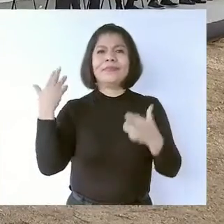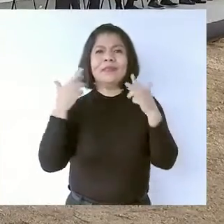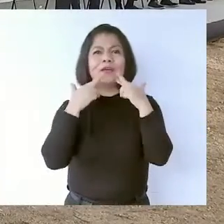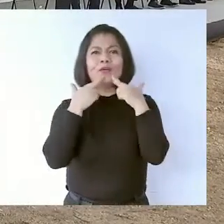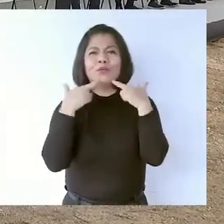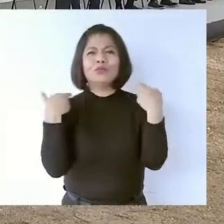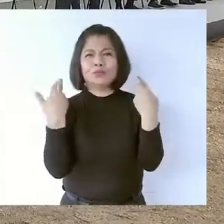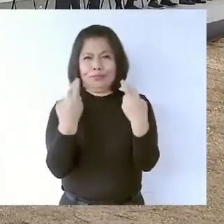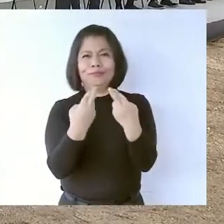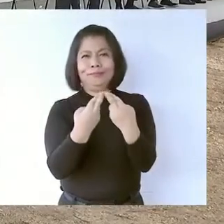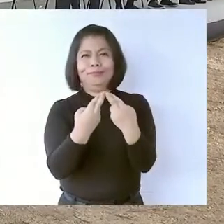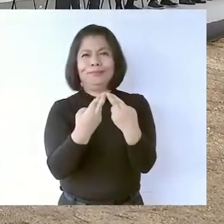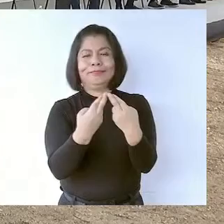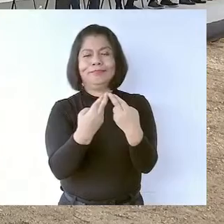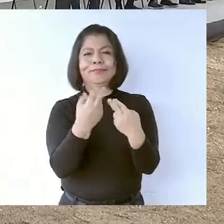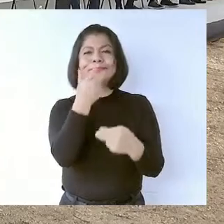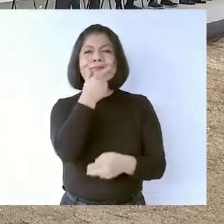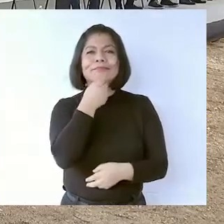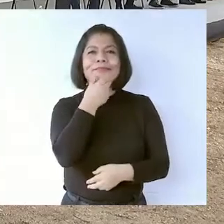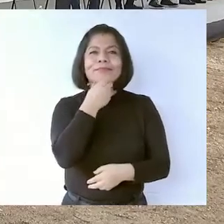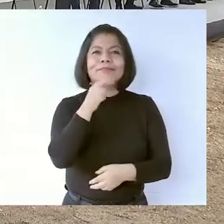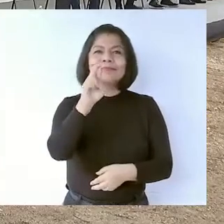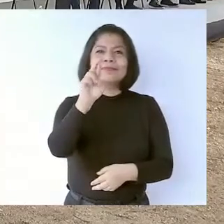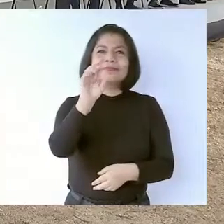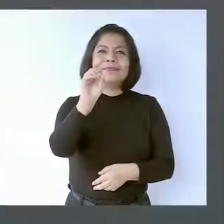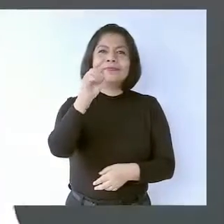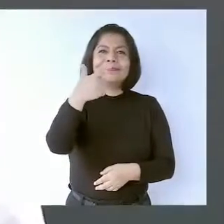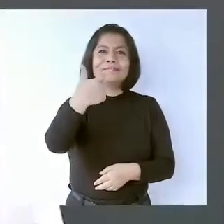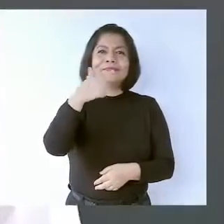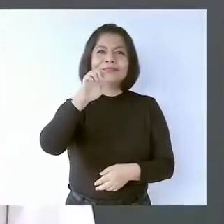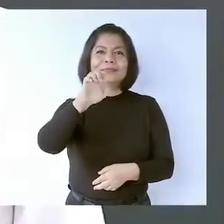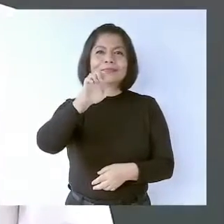Rogelio, con nuestro